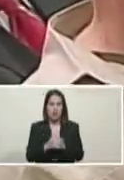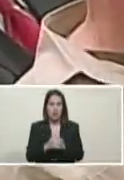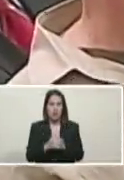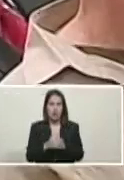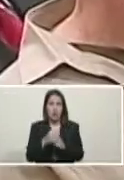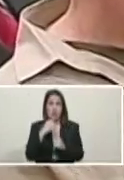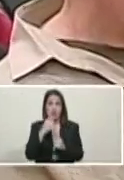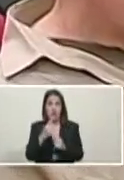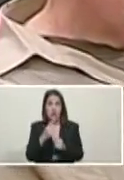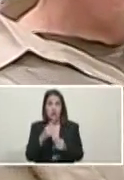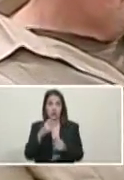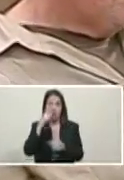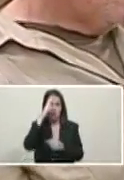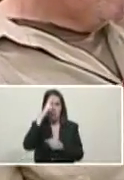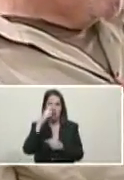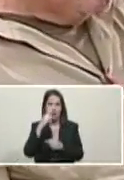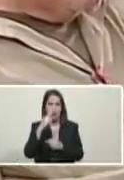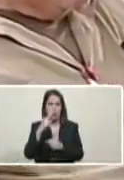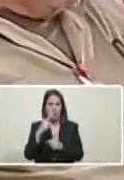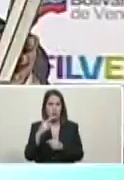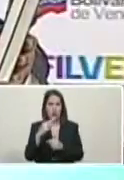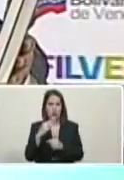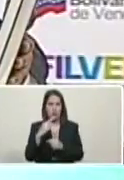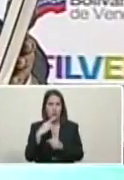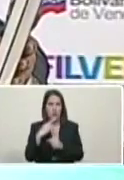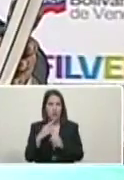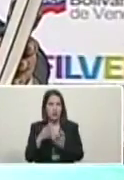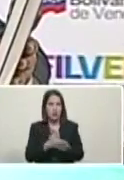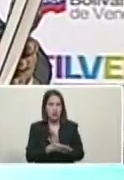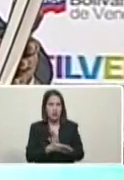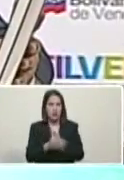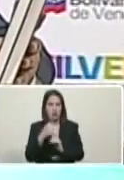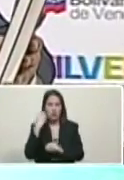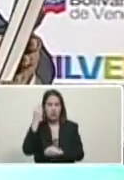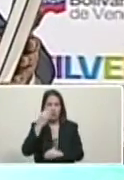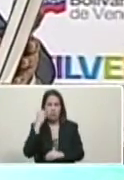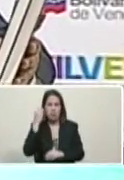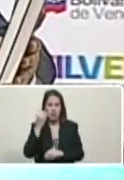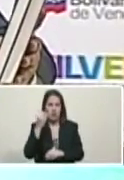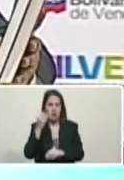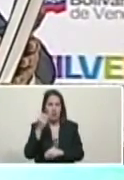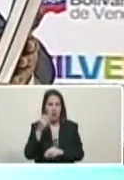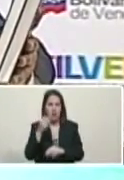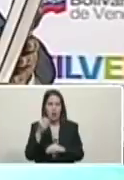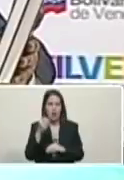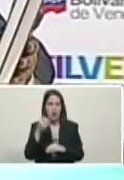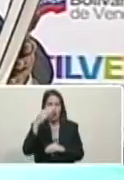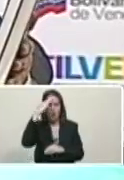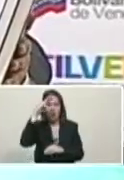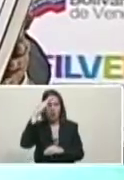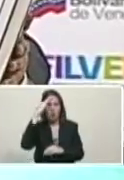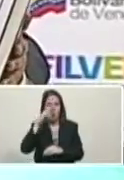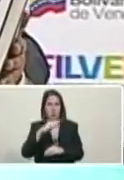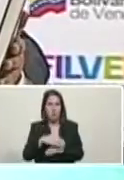el Caribe. Cuando uno habla de Puerto Rico, piensa en Cuba, porque son las dos